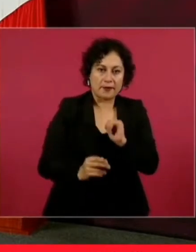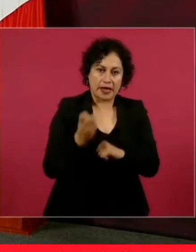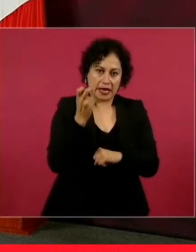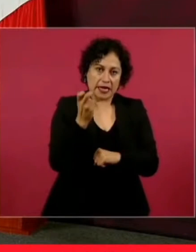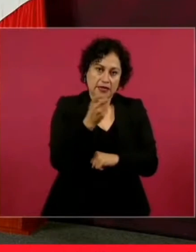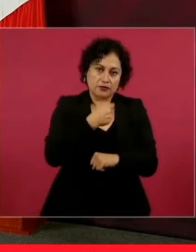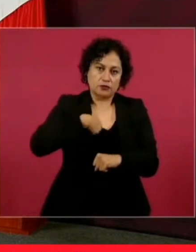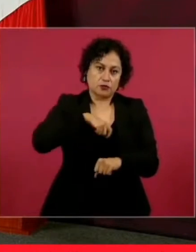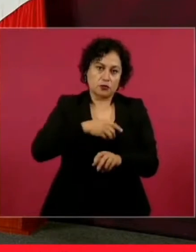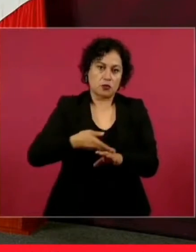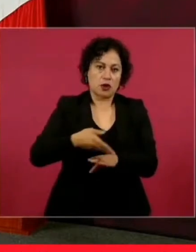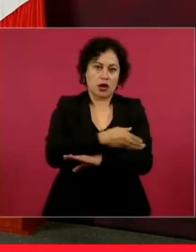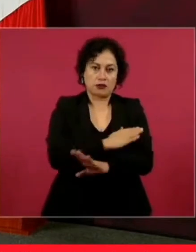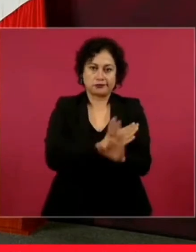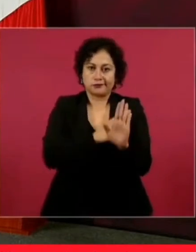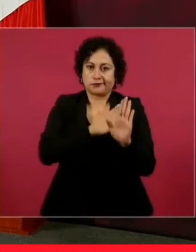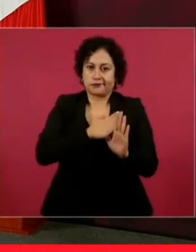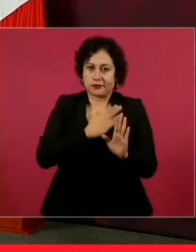para el control de inflación.